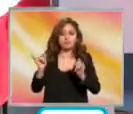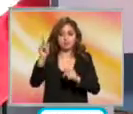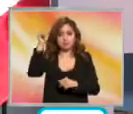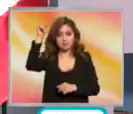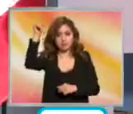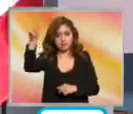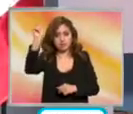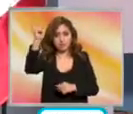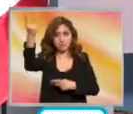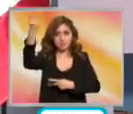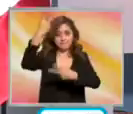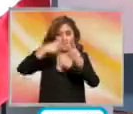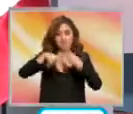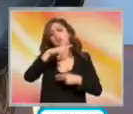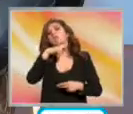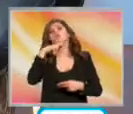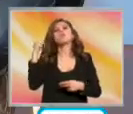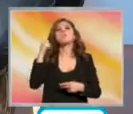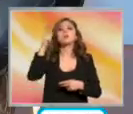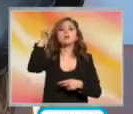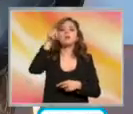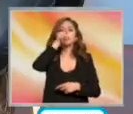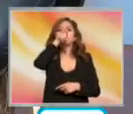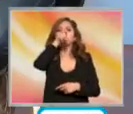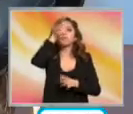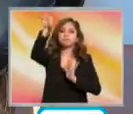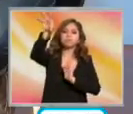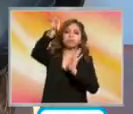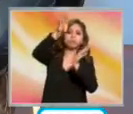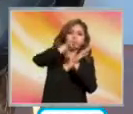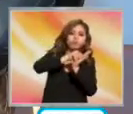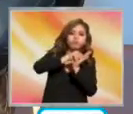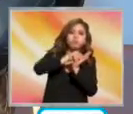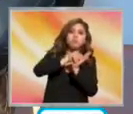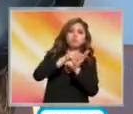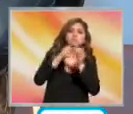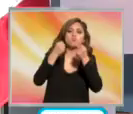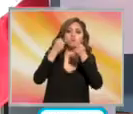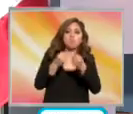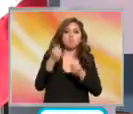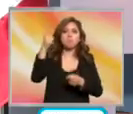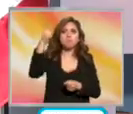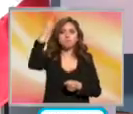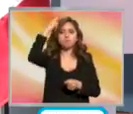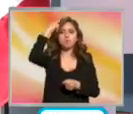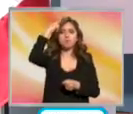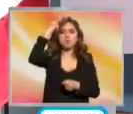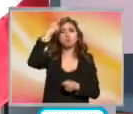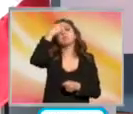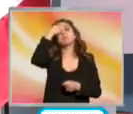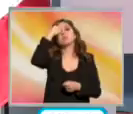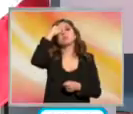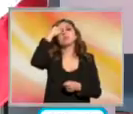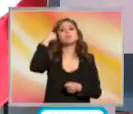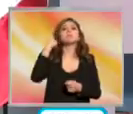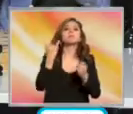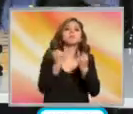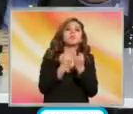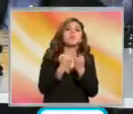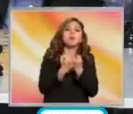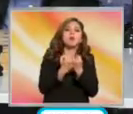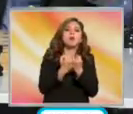los franceses miran a Roma, toman el águila como un símbolo de Roma, de poder. Sí. Entonces Porfirio Díaz lo que manda hacer es